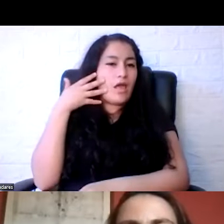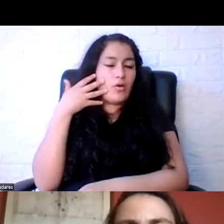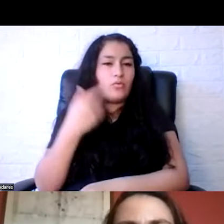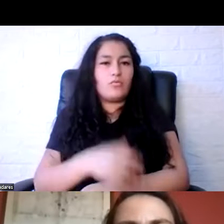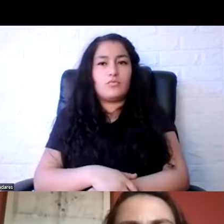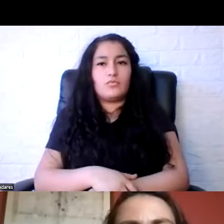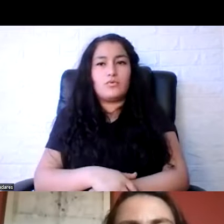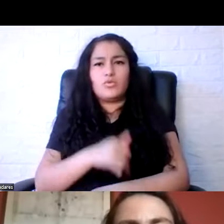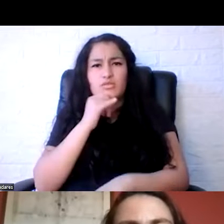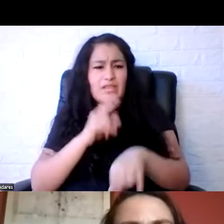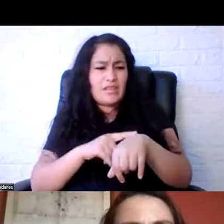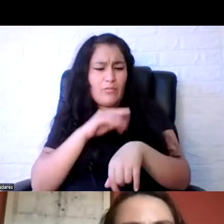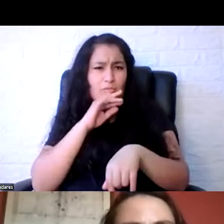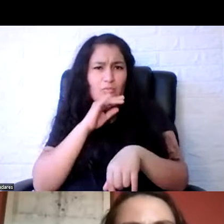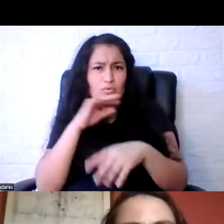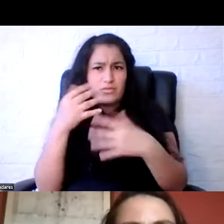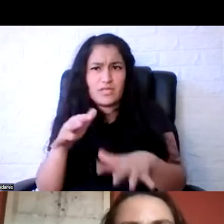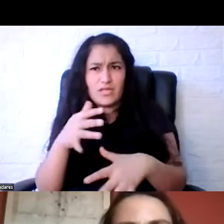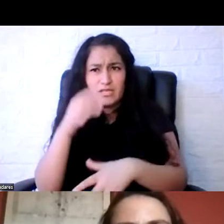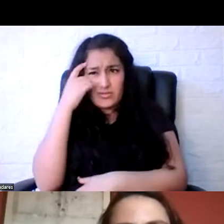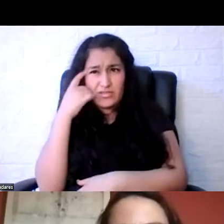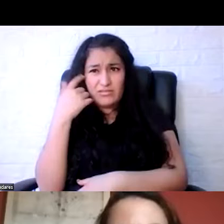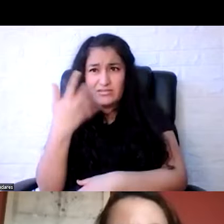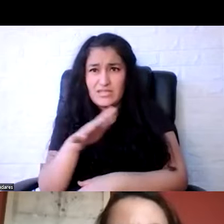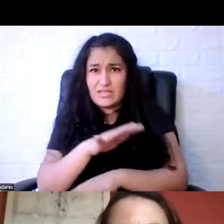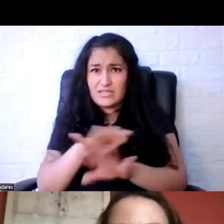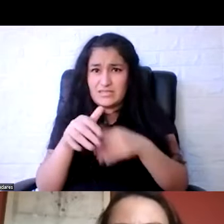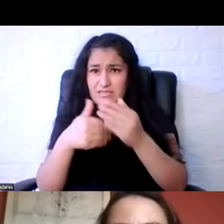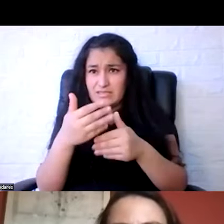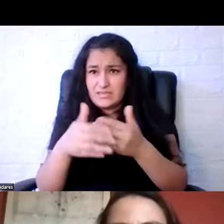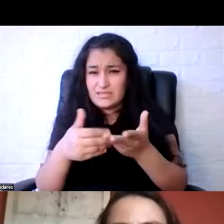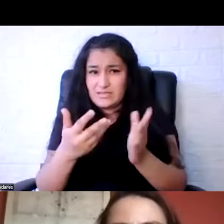No sé cuánto llevo, pero me imagino que ya estoy bien avanzada.